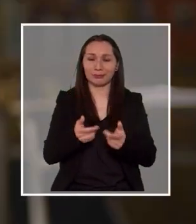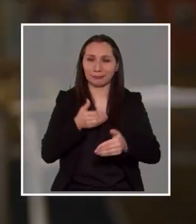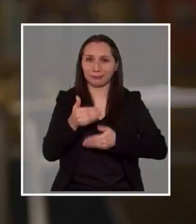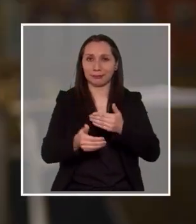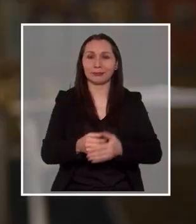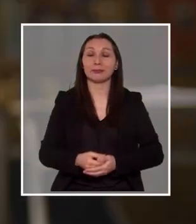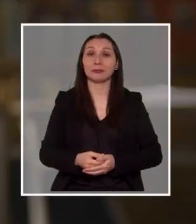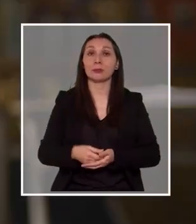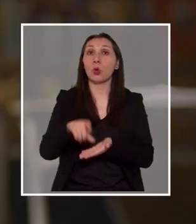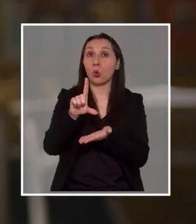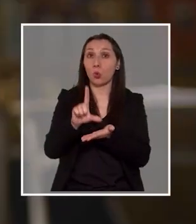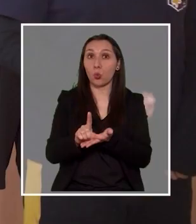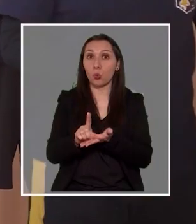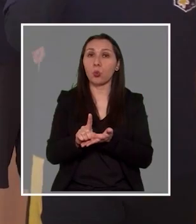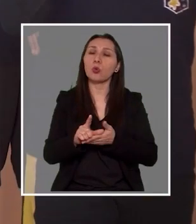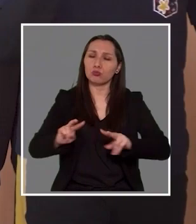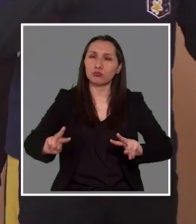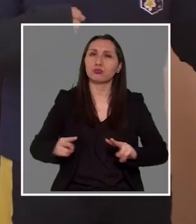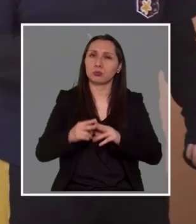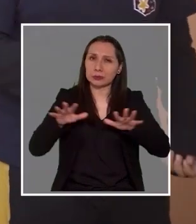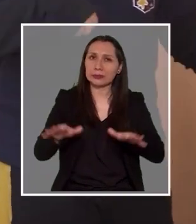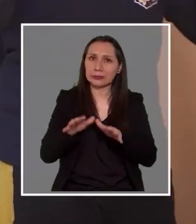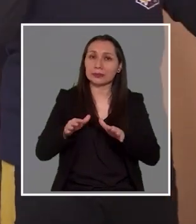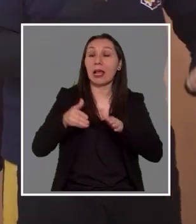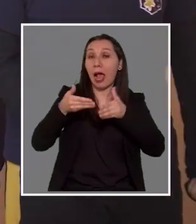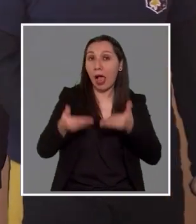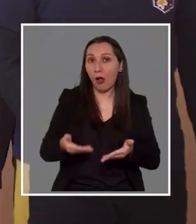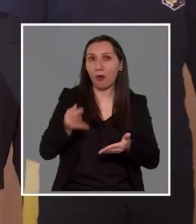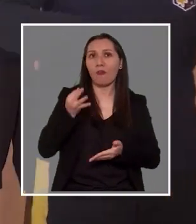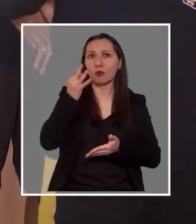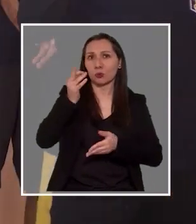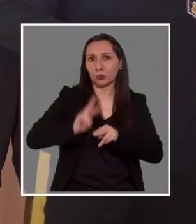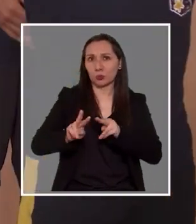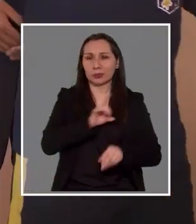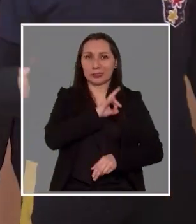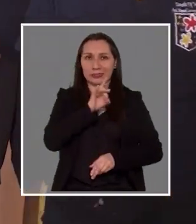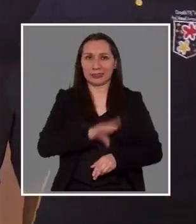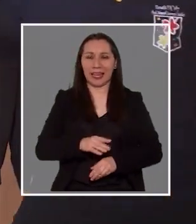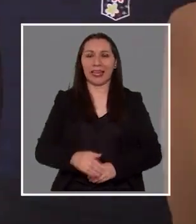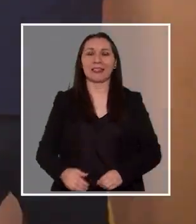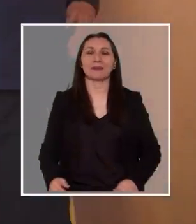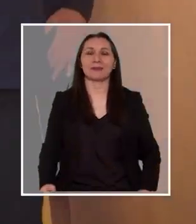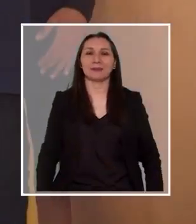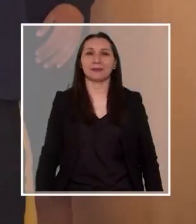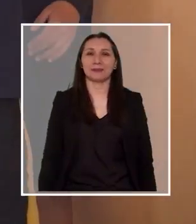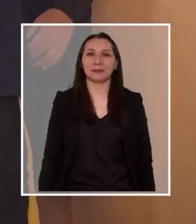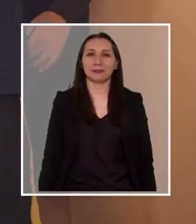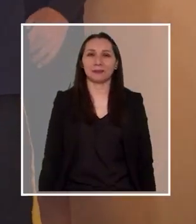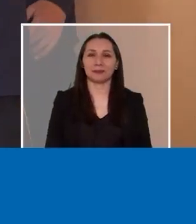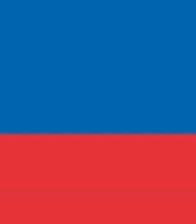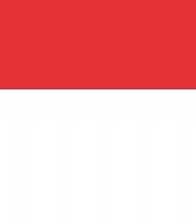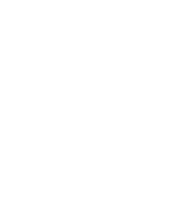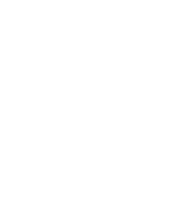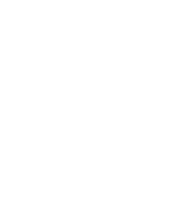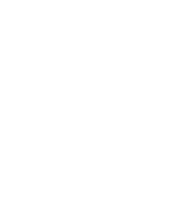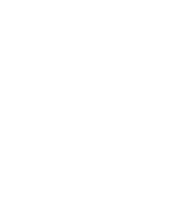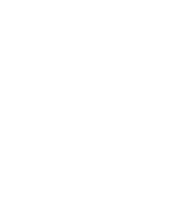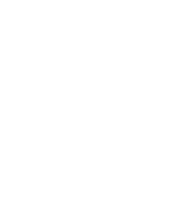talentos. Un lugar donde se forme el presente y el futuro de Chile.